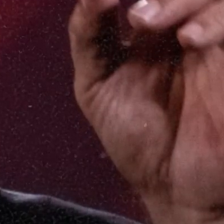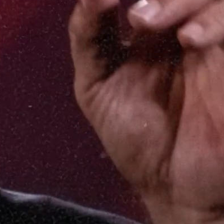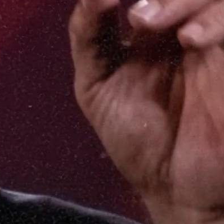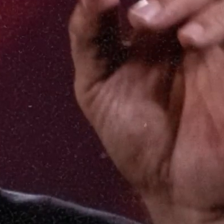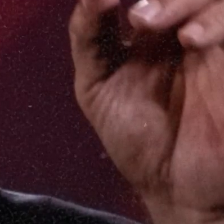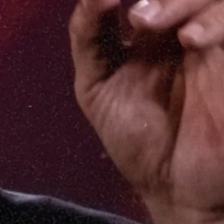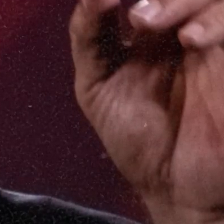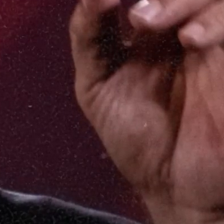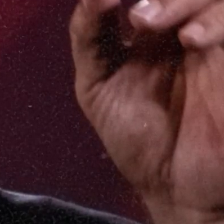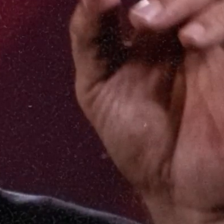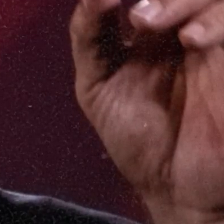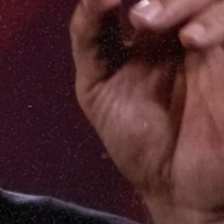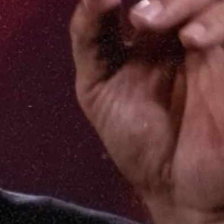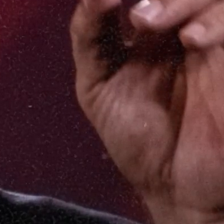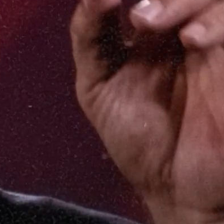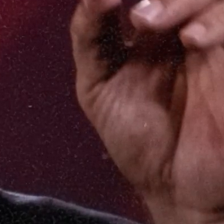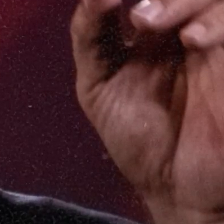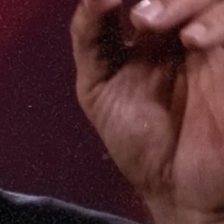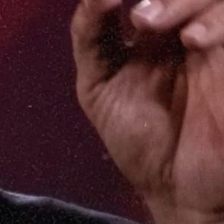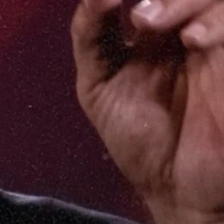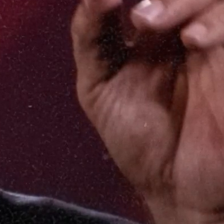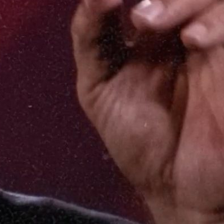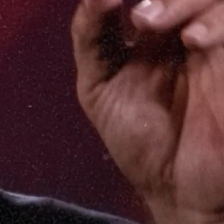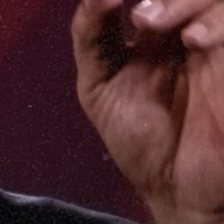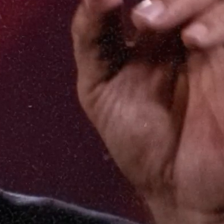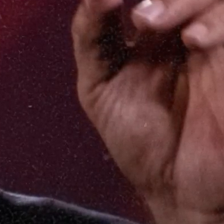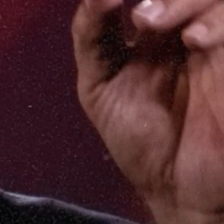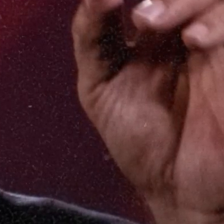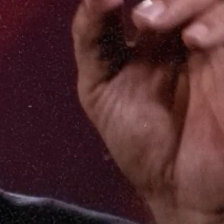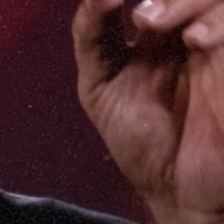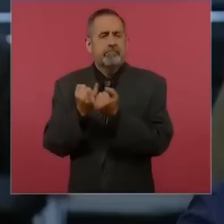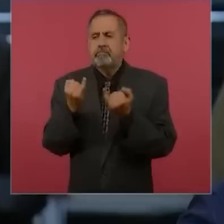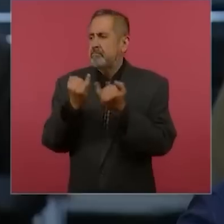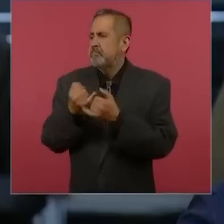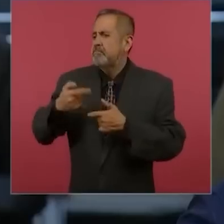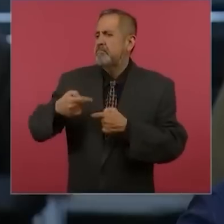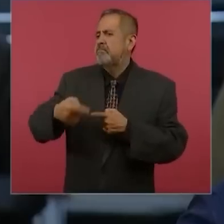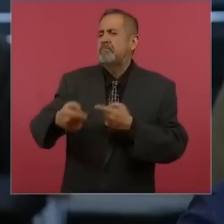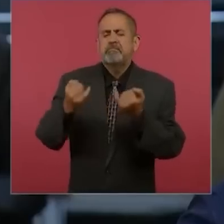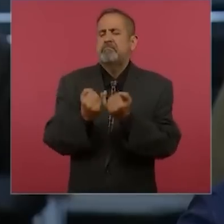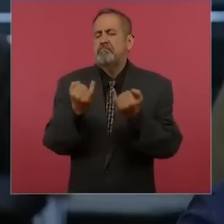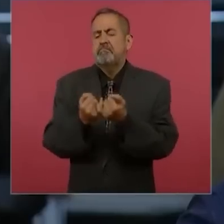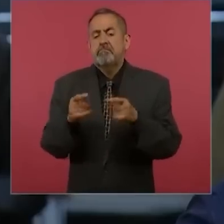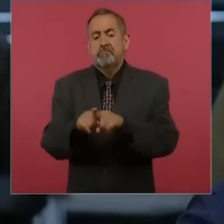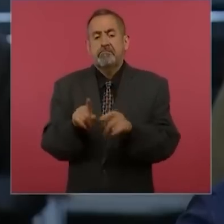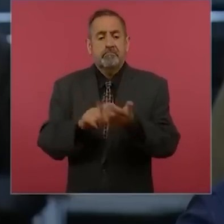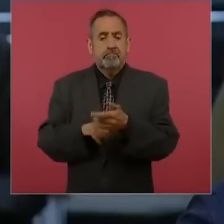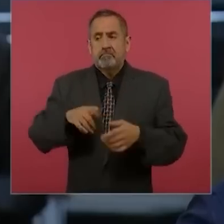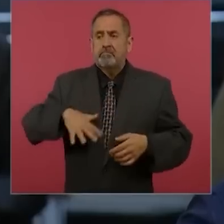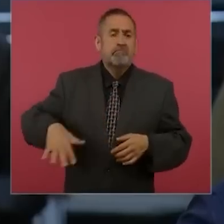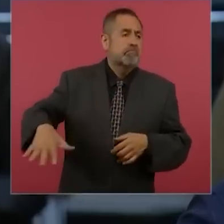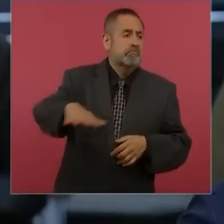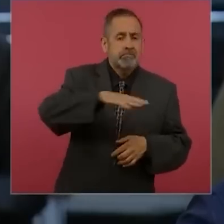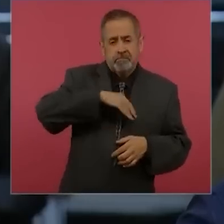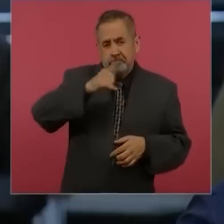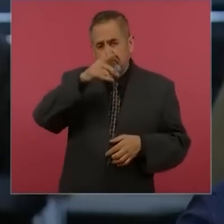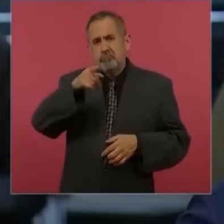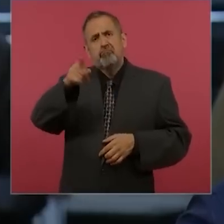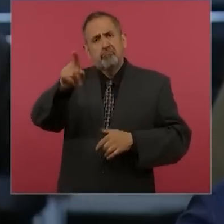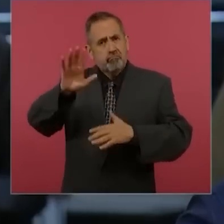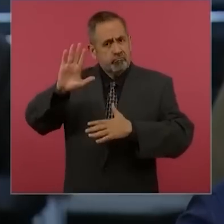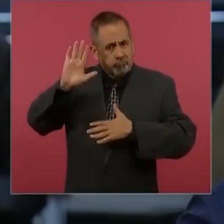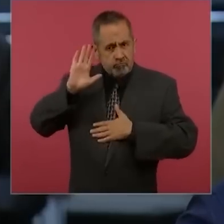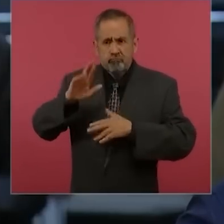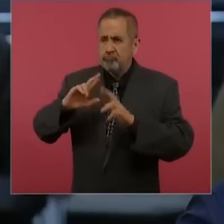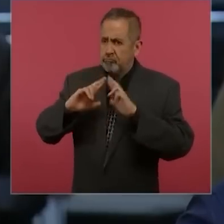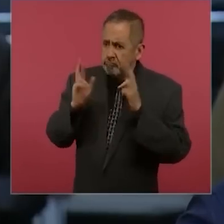usan estos temas con fines politiqueros para atacar a su gobierno. Está el reclamo general de que usted había prometido que